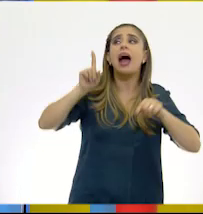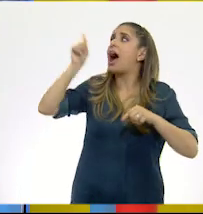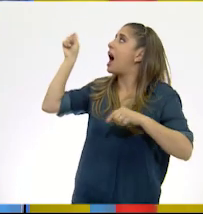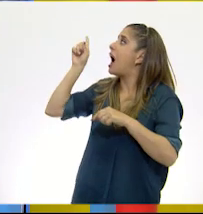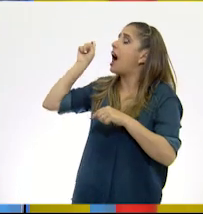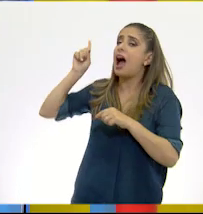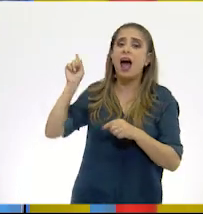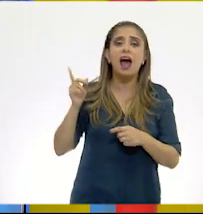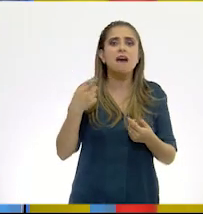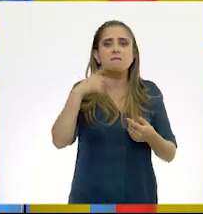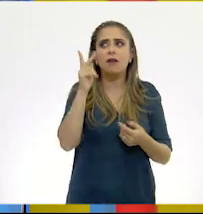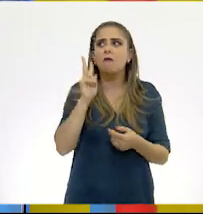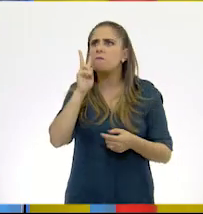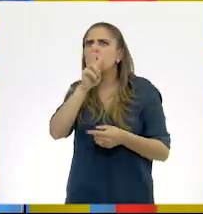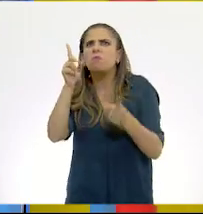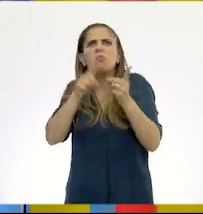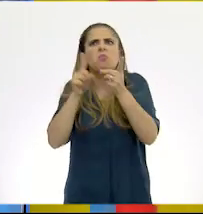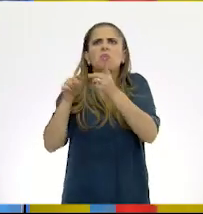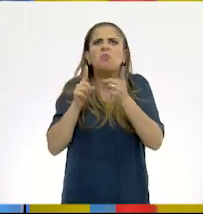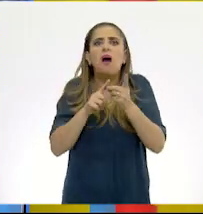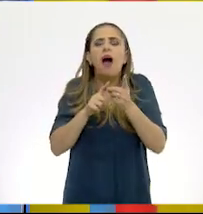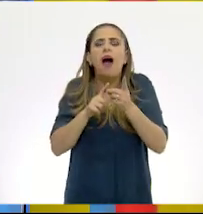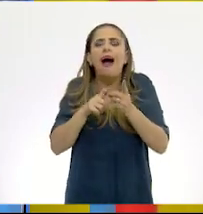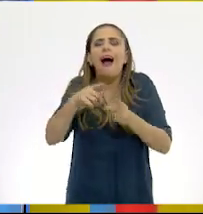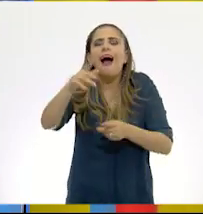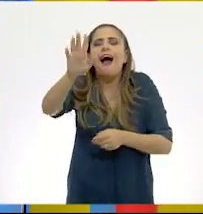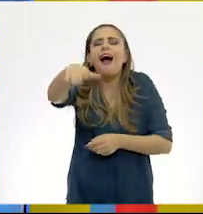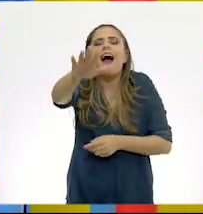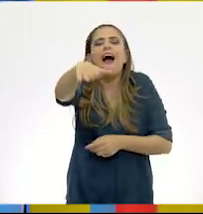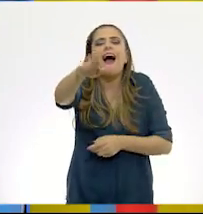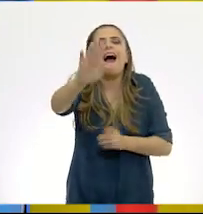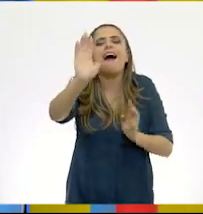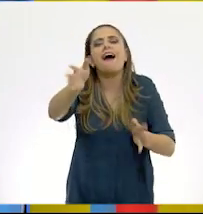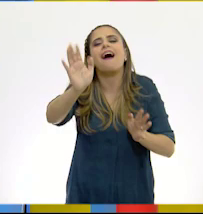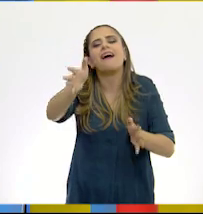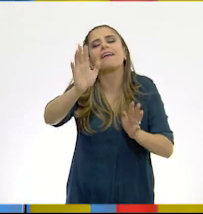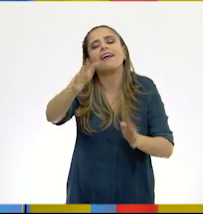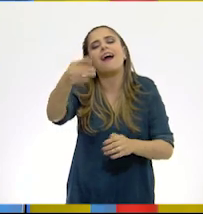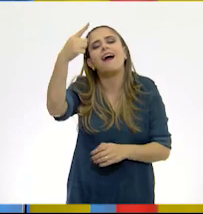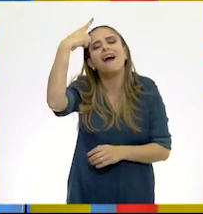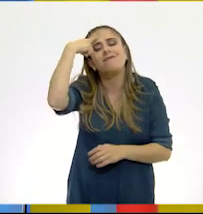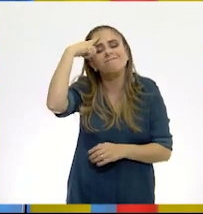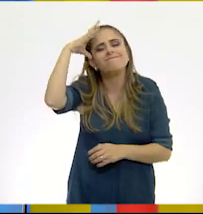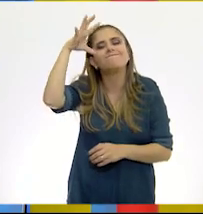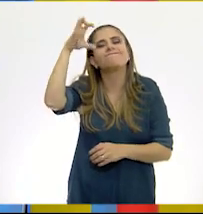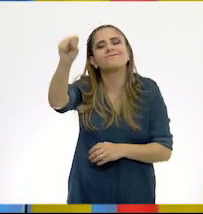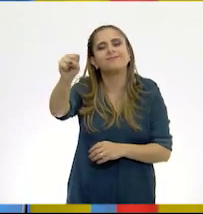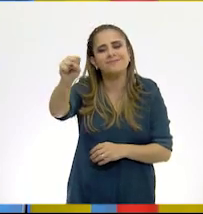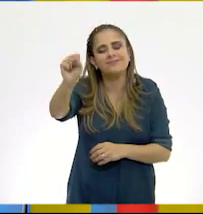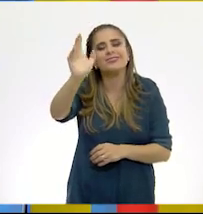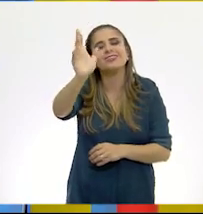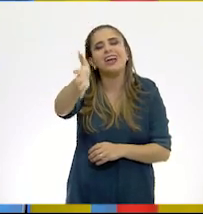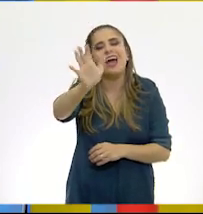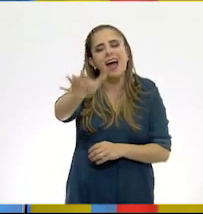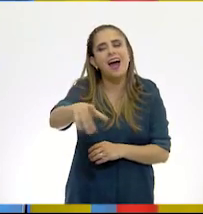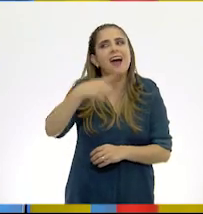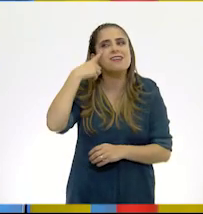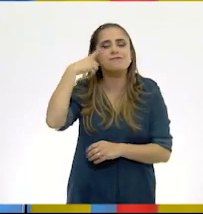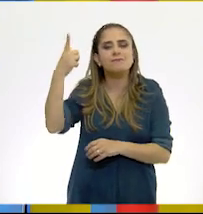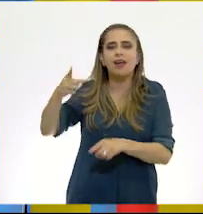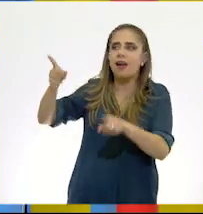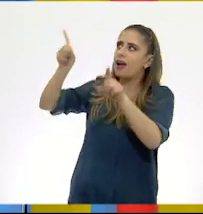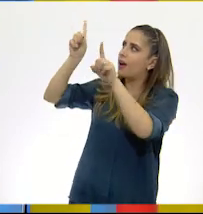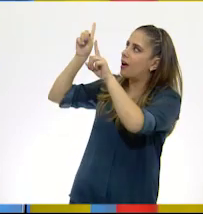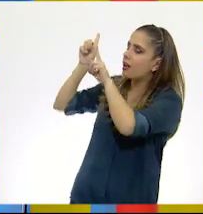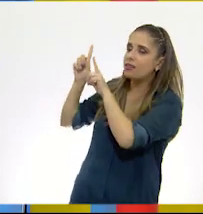él! Pero no lo pude... ¡Ah! ¡Ahora caigo! ¡Claro! ¡Muy bien detectado! Estaba